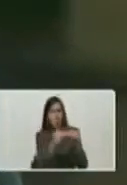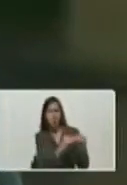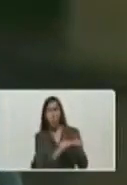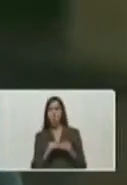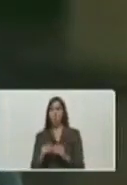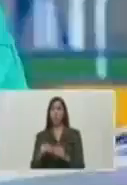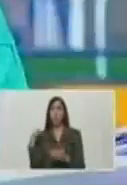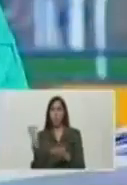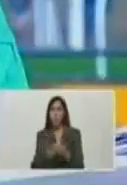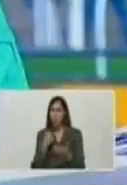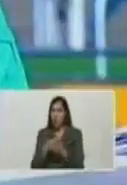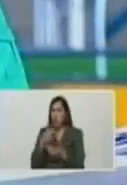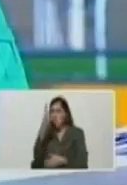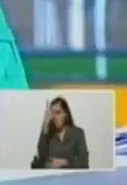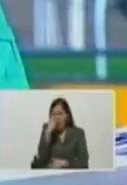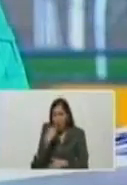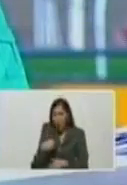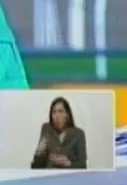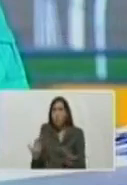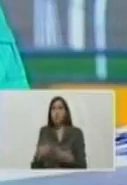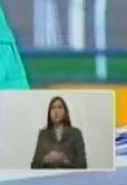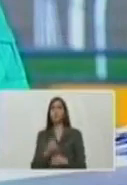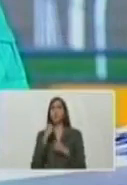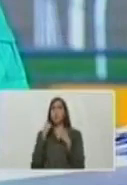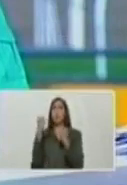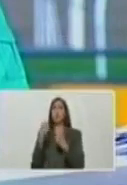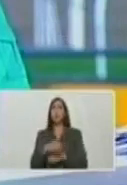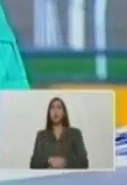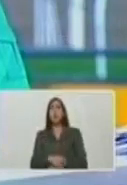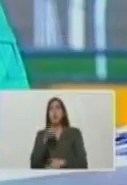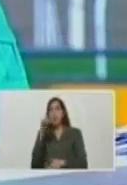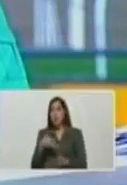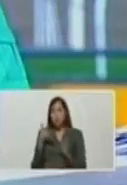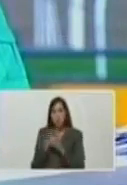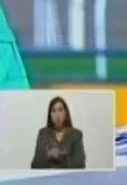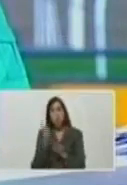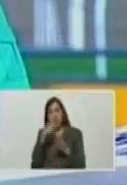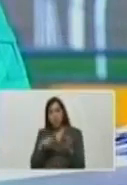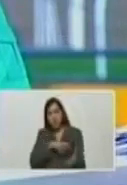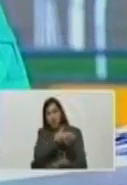lucha contra la pobreza, de la lucha contra los efectos colaterales